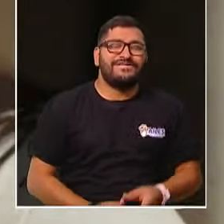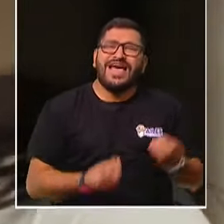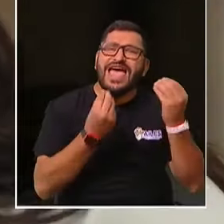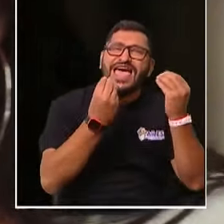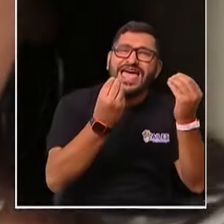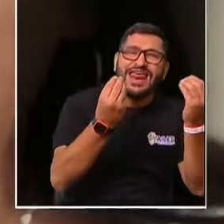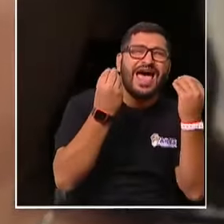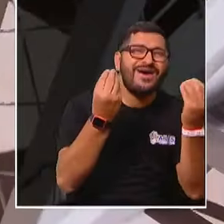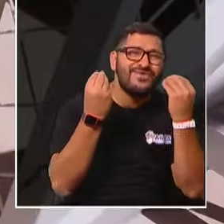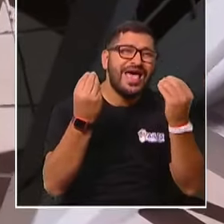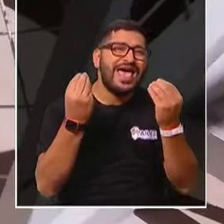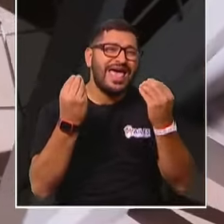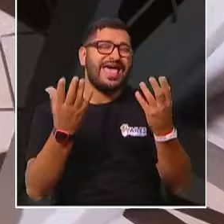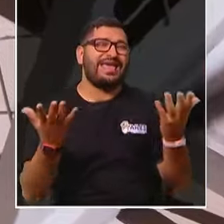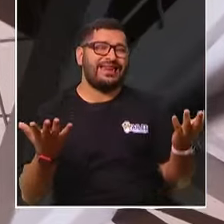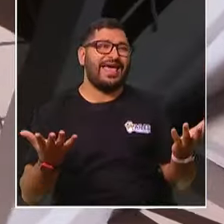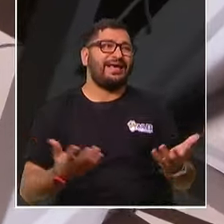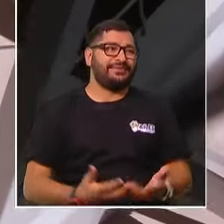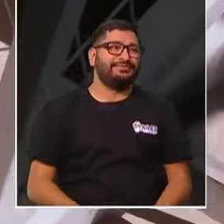¡Mira!